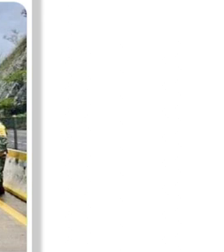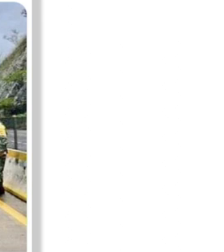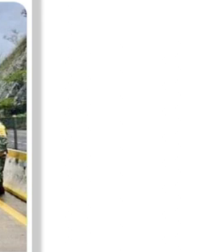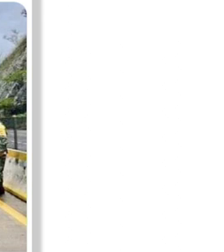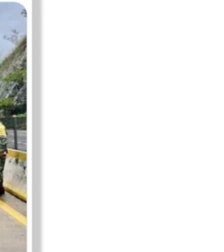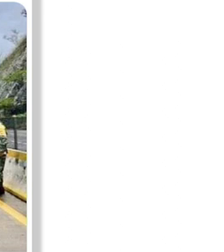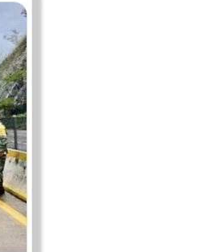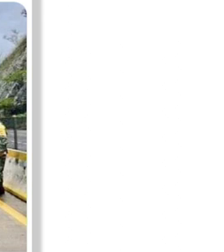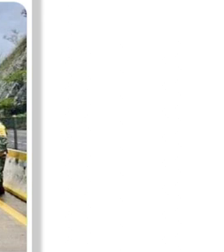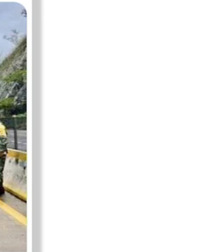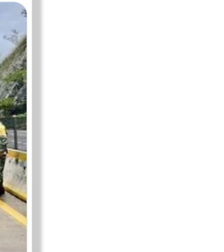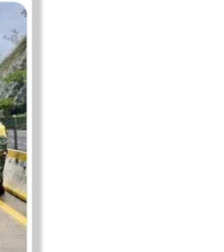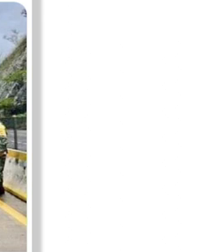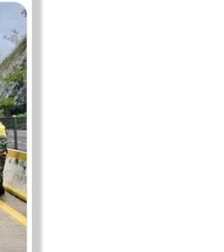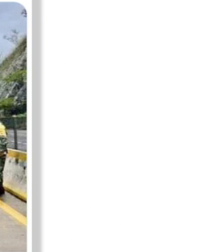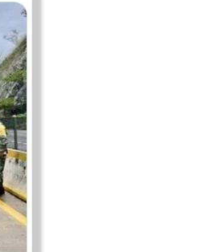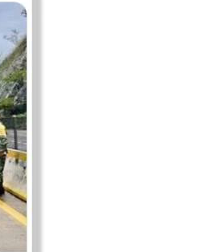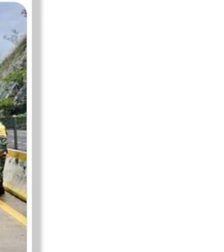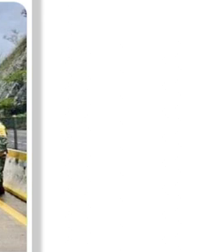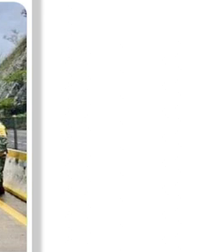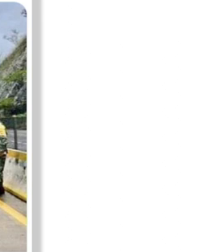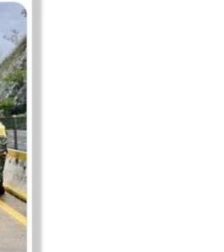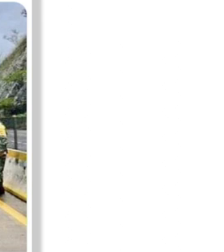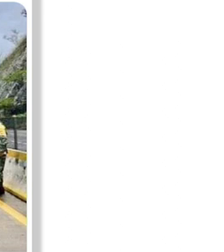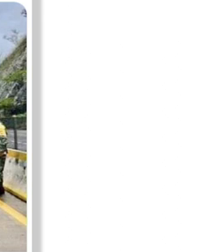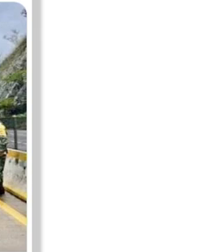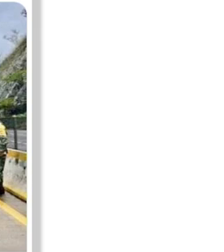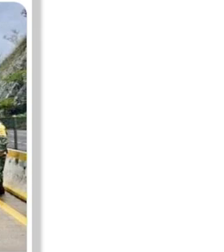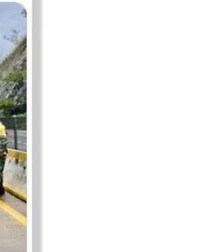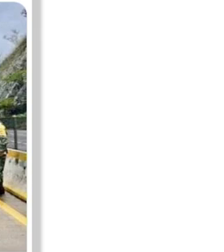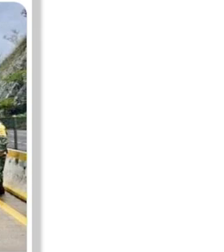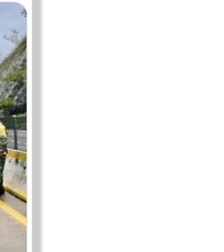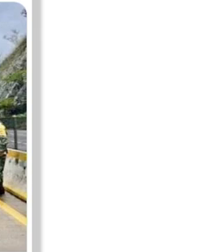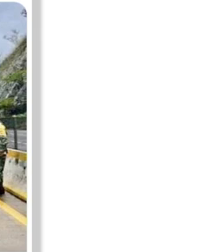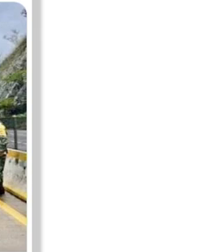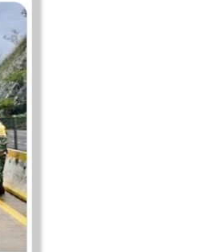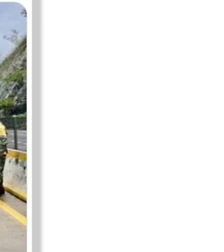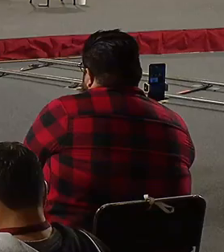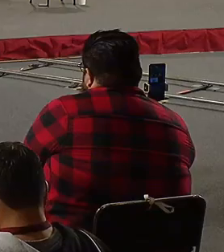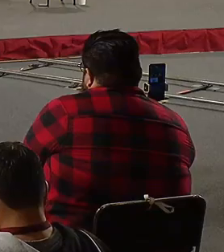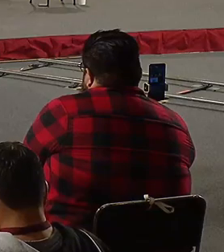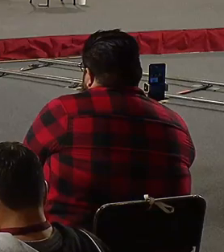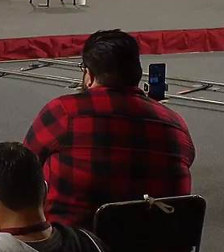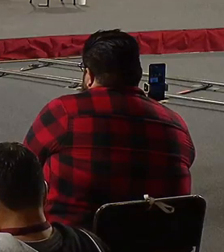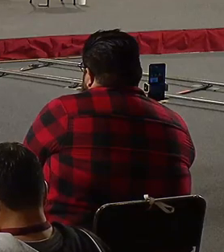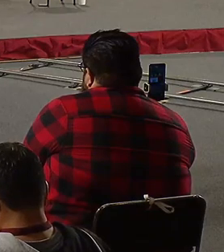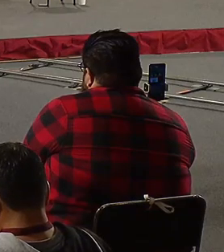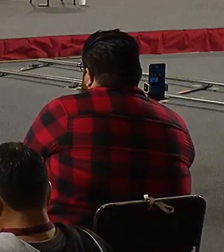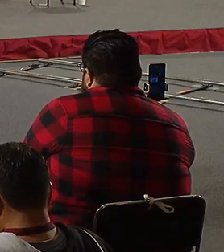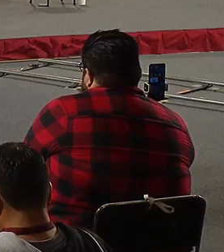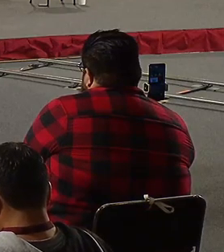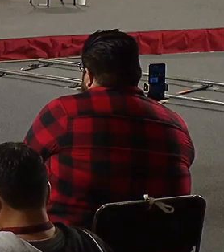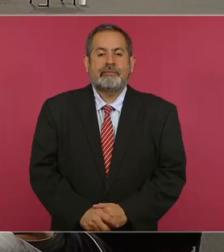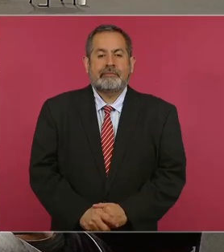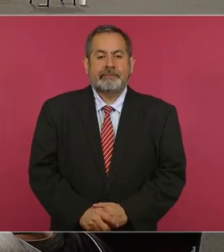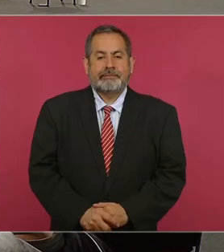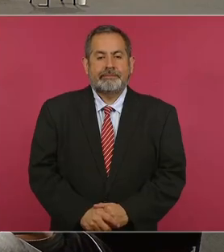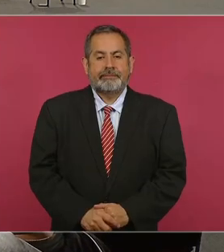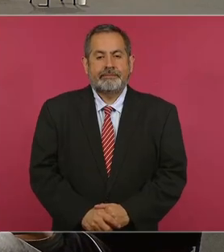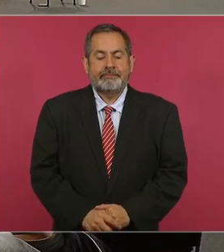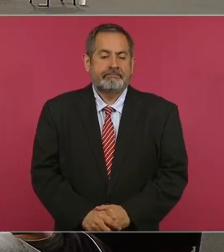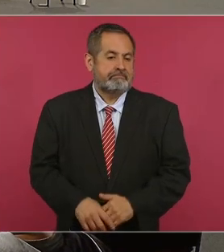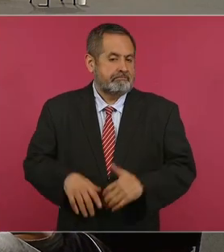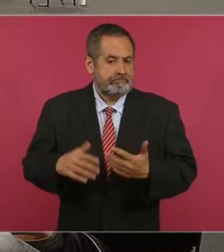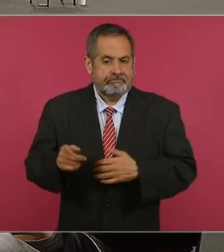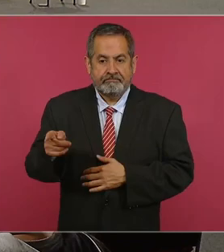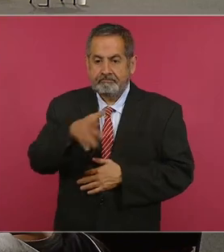seguramente, no al autoritarismo de AMLO. Así se las gastan. Al respecto de todas estas mentiras, el general de